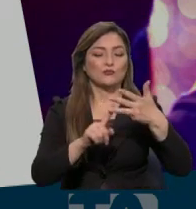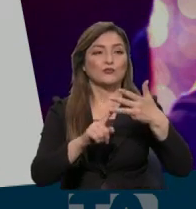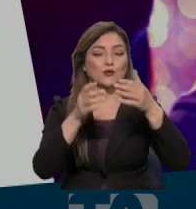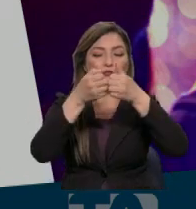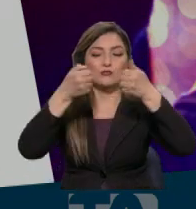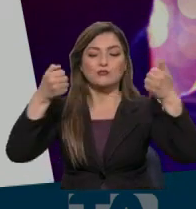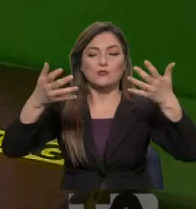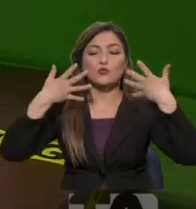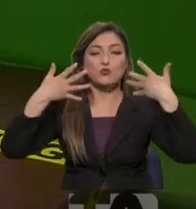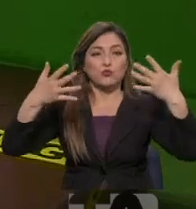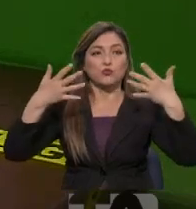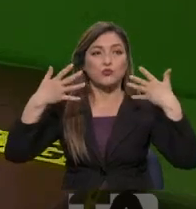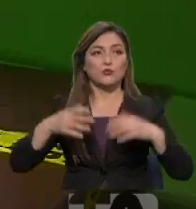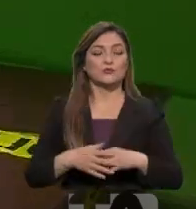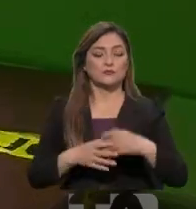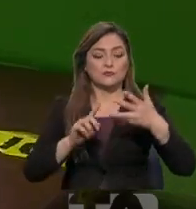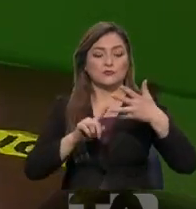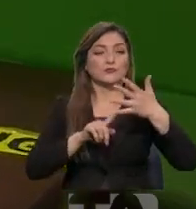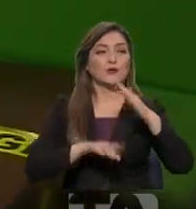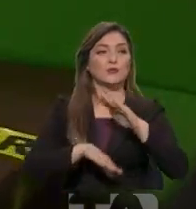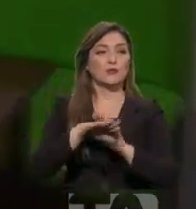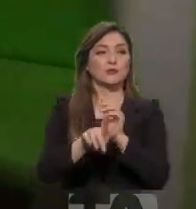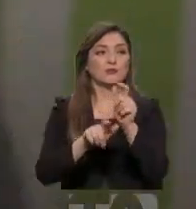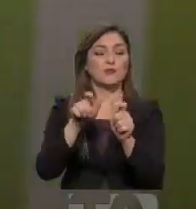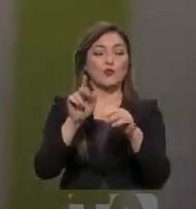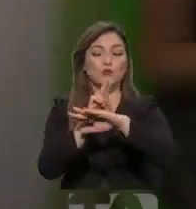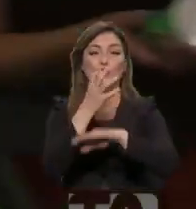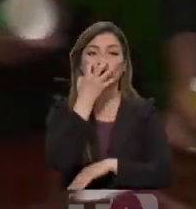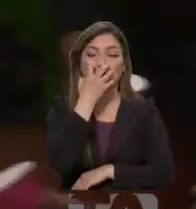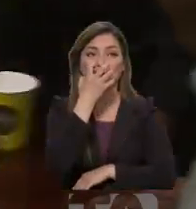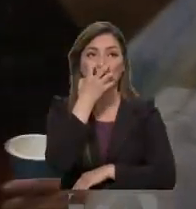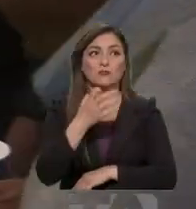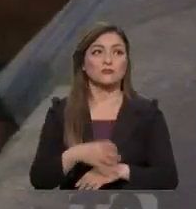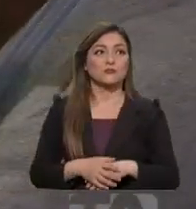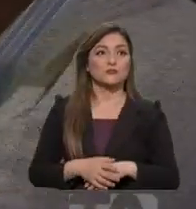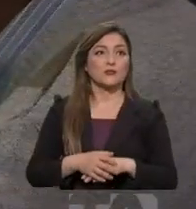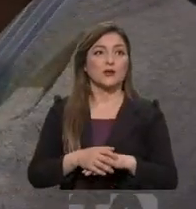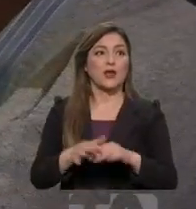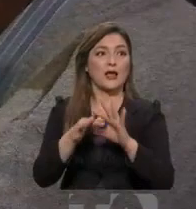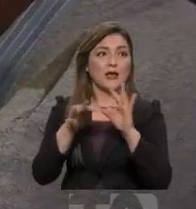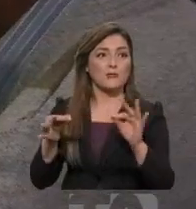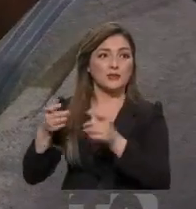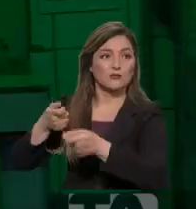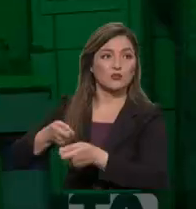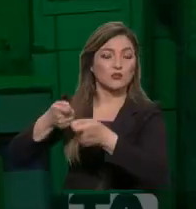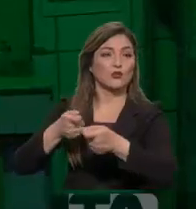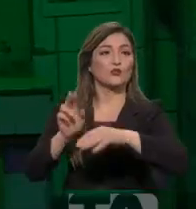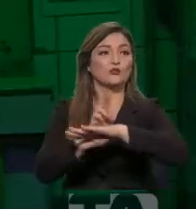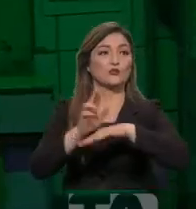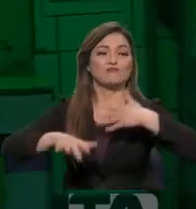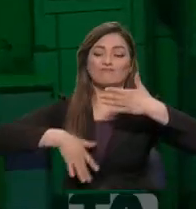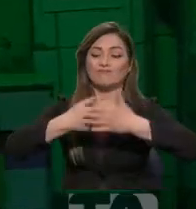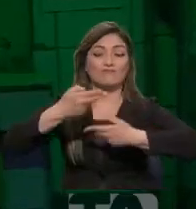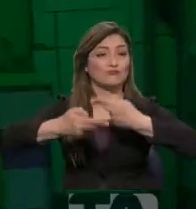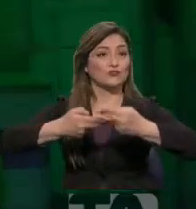los lugares cerrados. Además del límite en el aforo, el uso de mascarillas y la aplicación de protocolos de limpieza y desinfección que rigen en todos